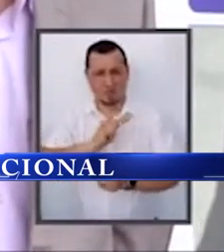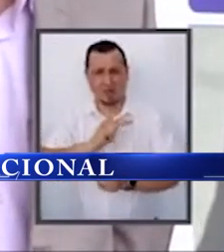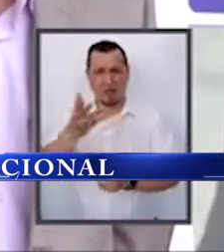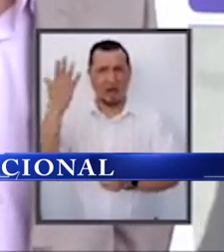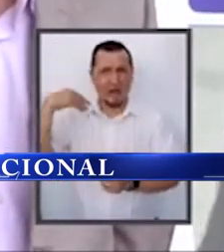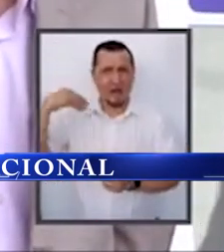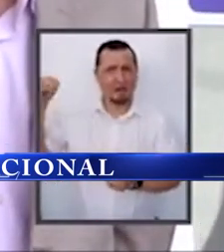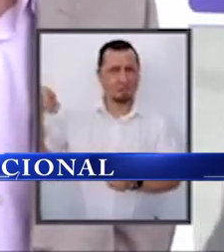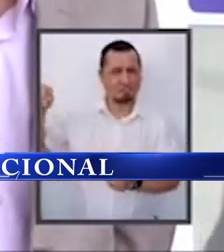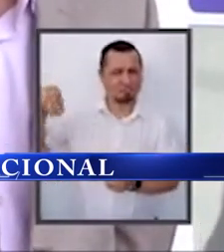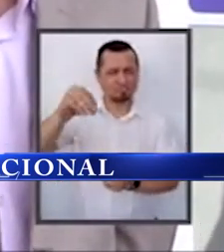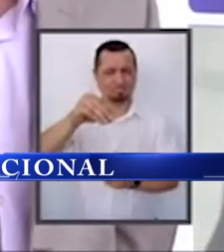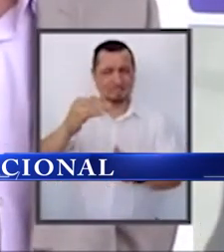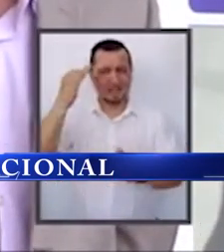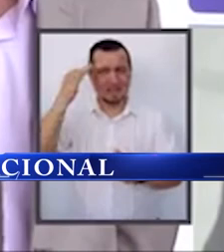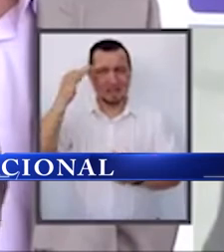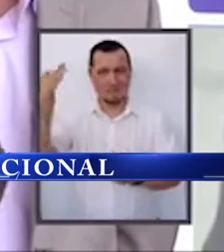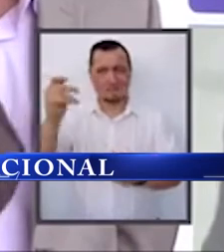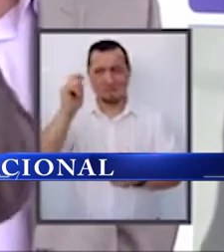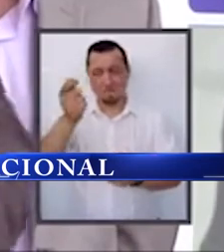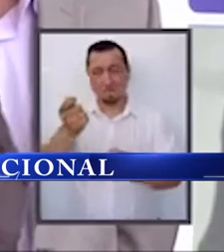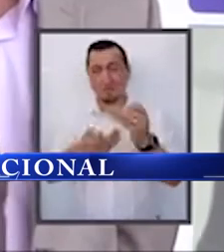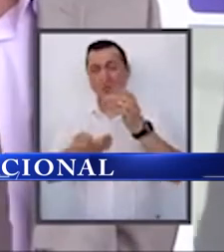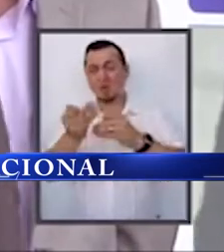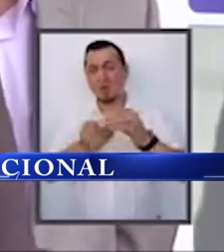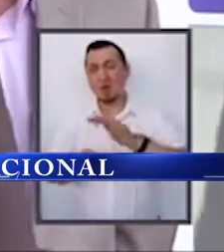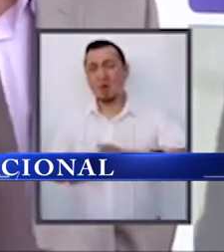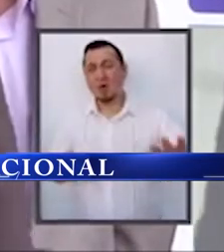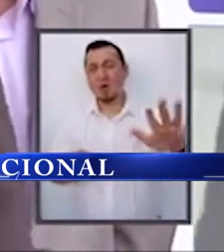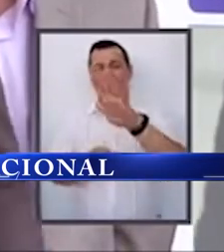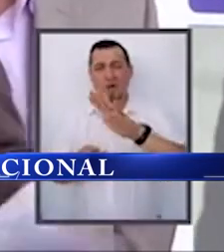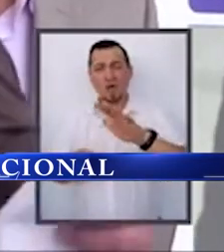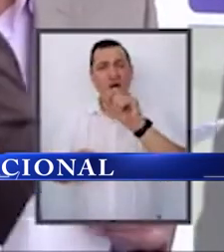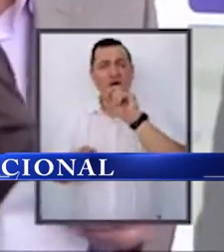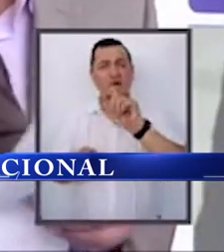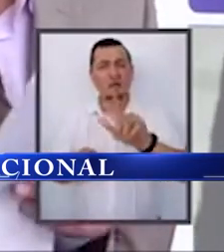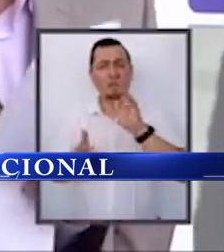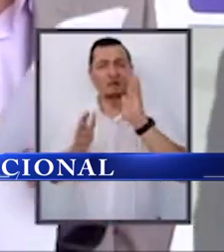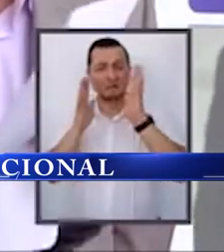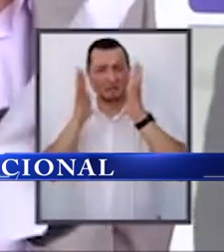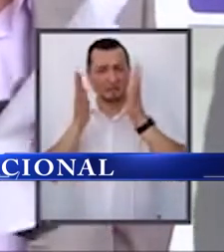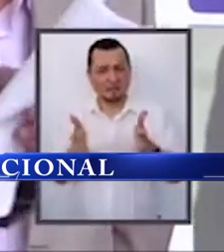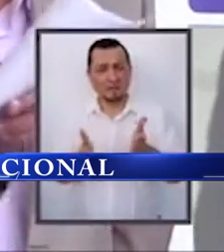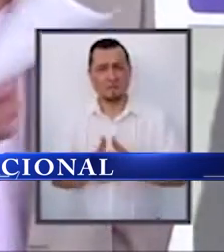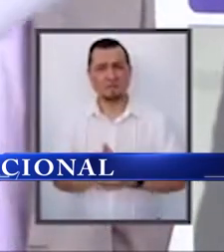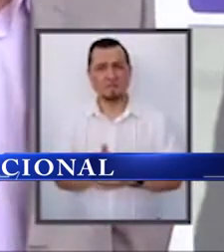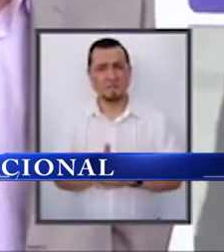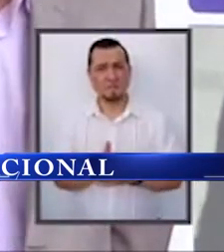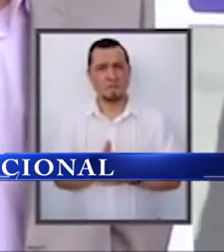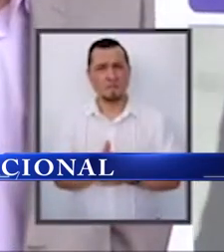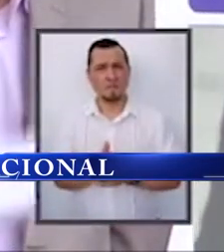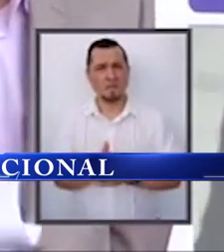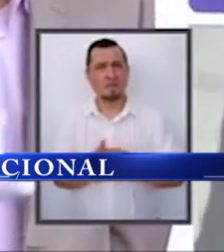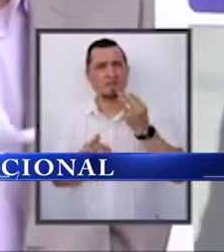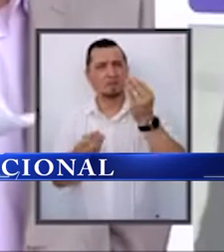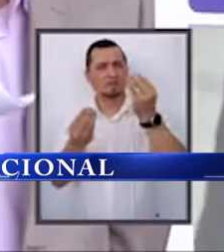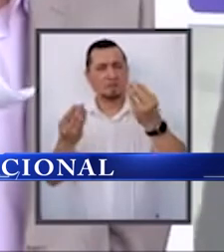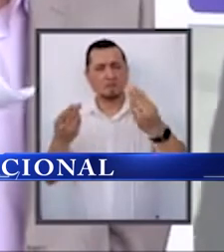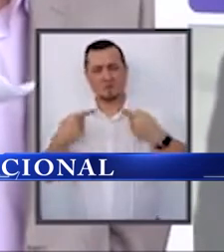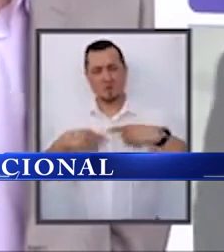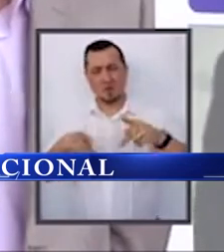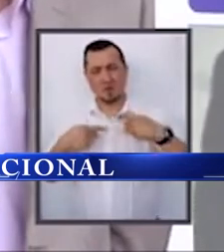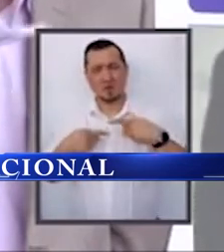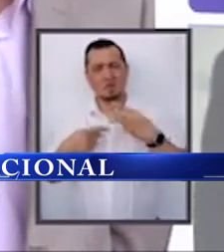la promesa de darles estabilidad laboral y darles seguridad social quedó solo en eso. Se fue acumulando